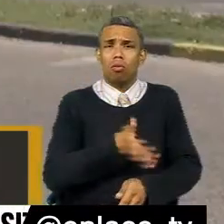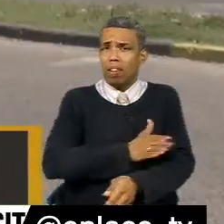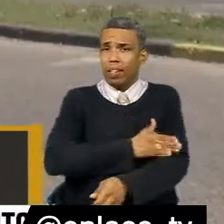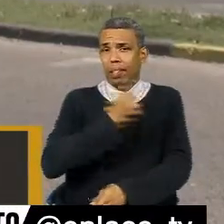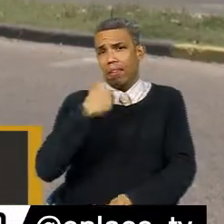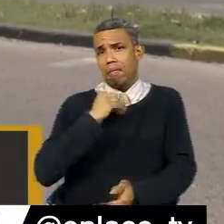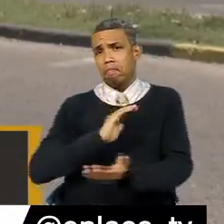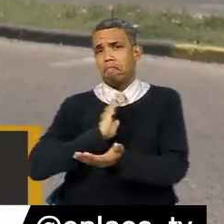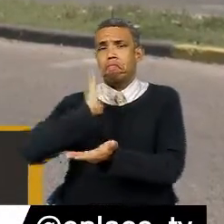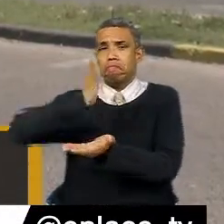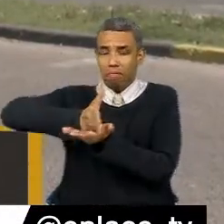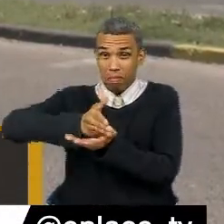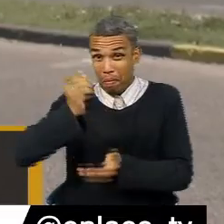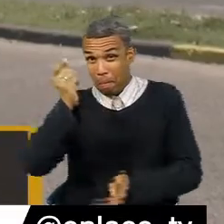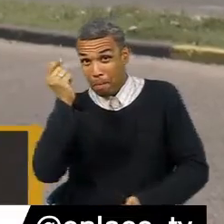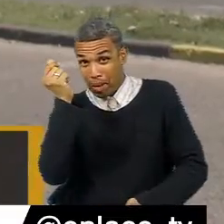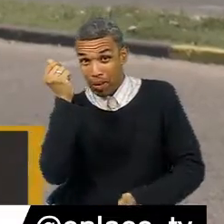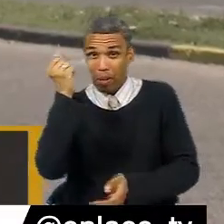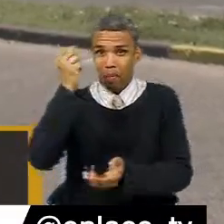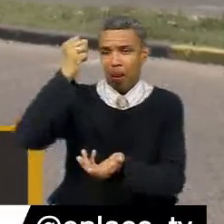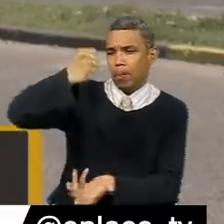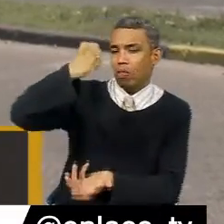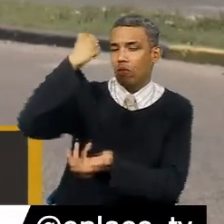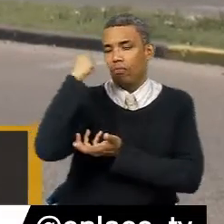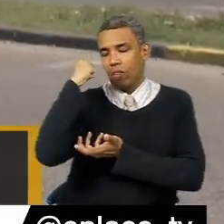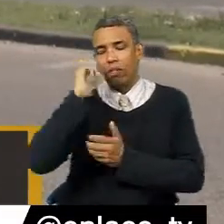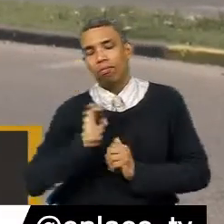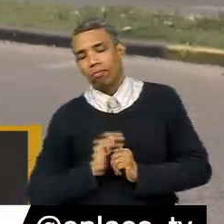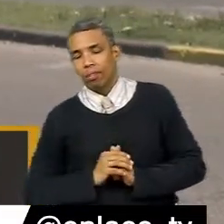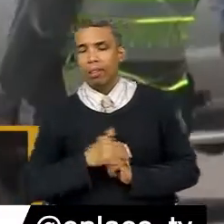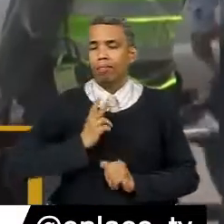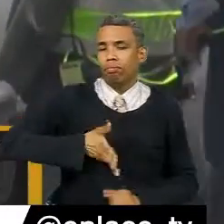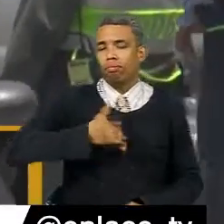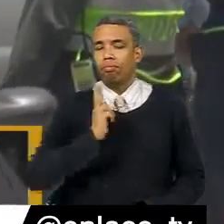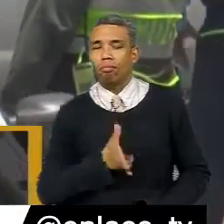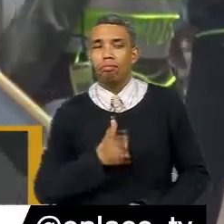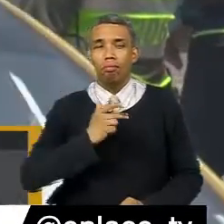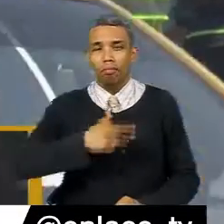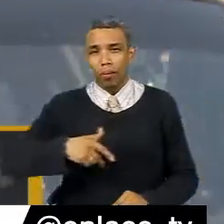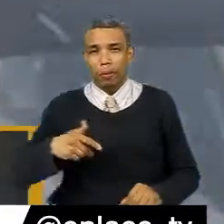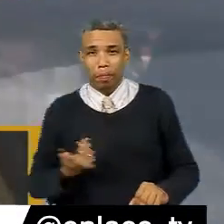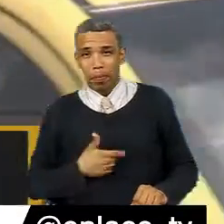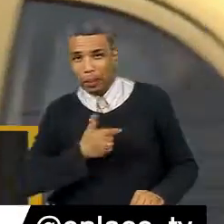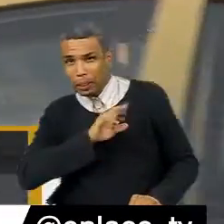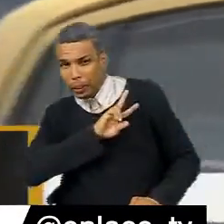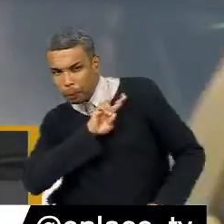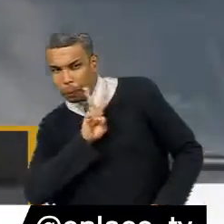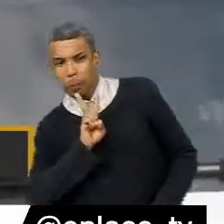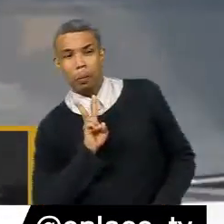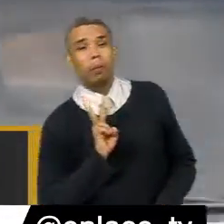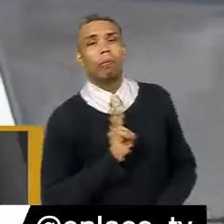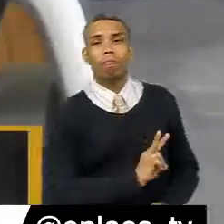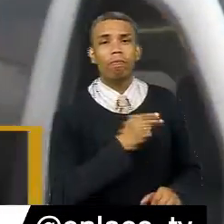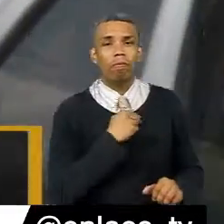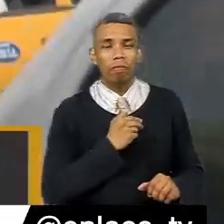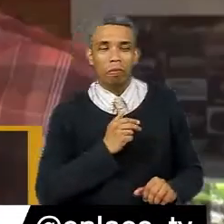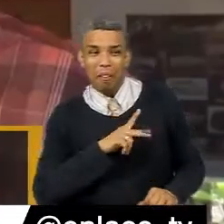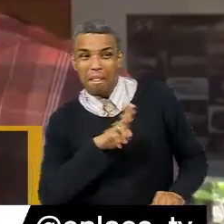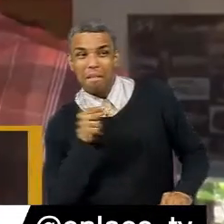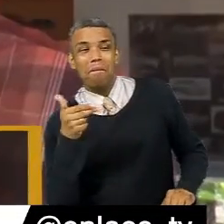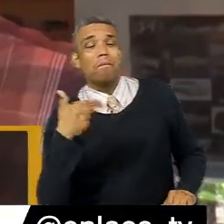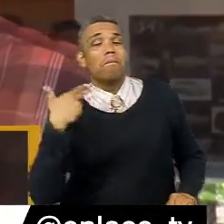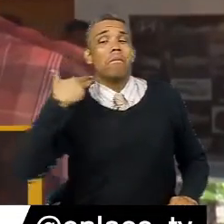bancaria. Ese conductor dio a conocer detalles del procedimiento que realizó la Policía Nacional para frustrar el fleteo. Se dice que había un fleteo,